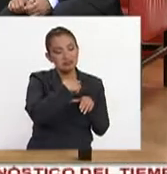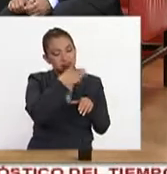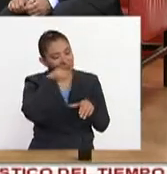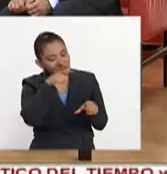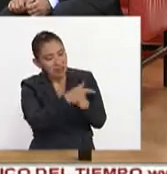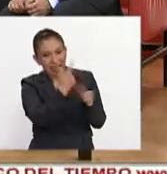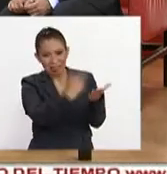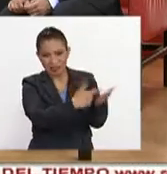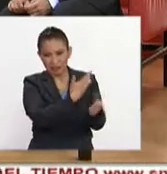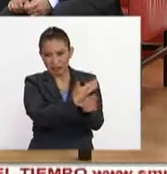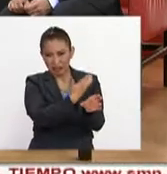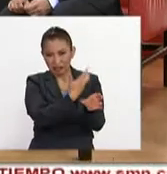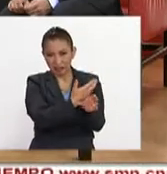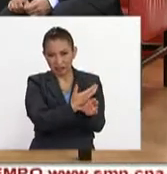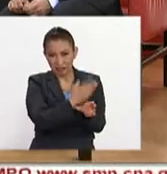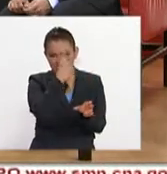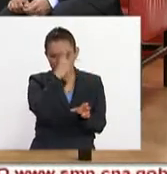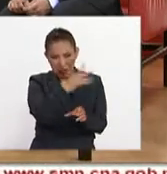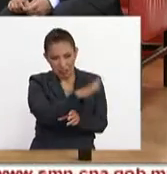también